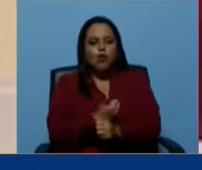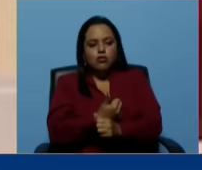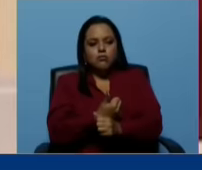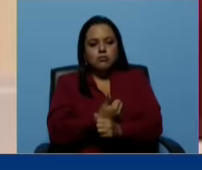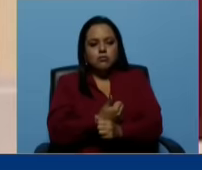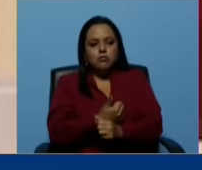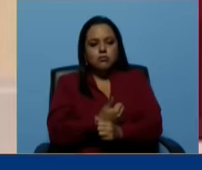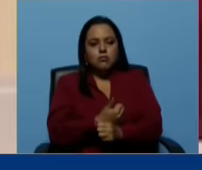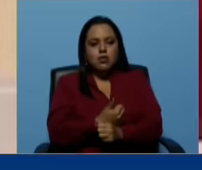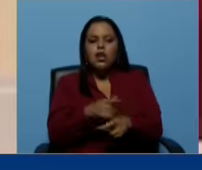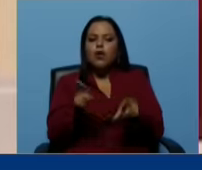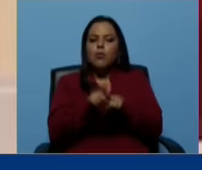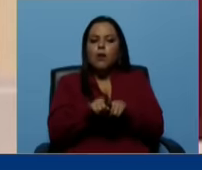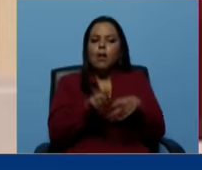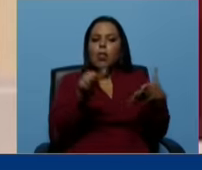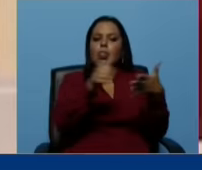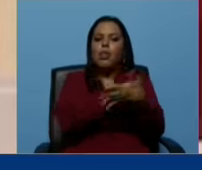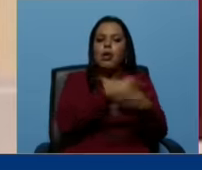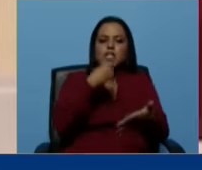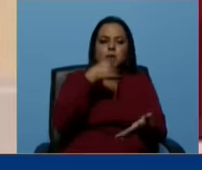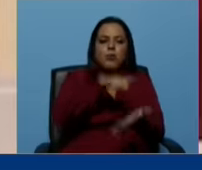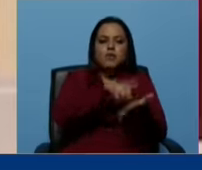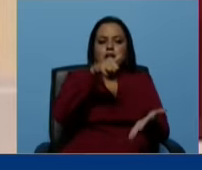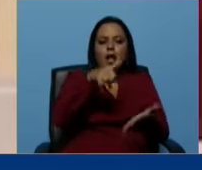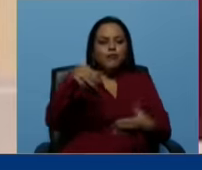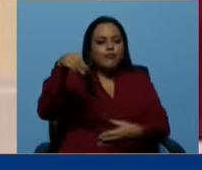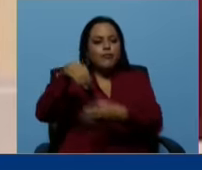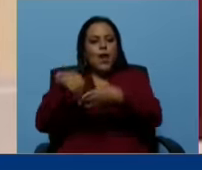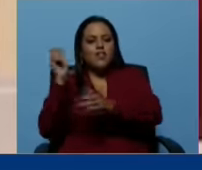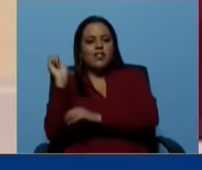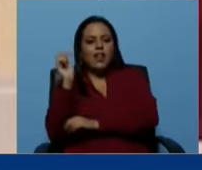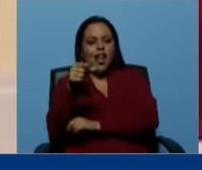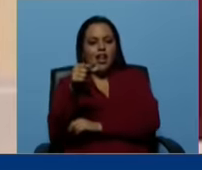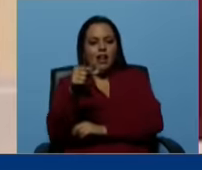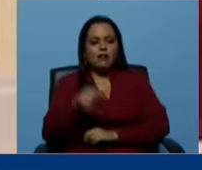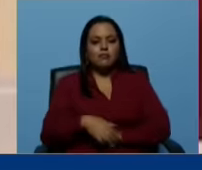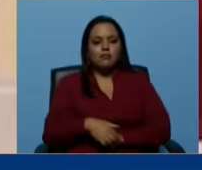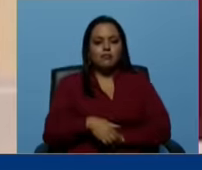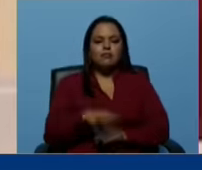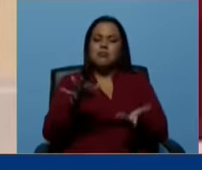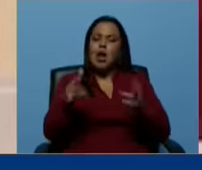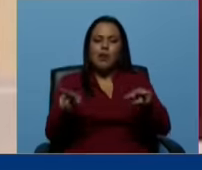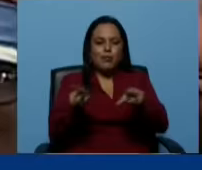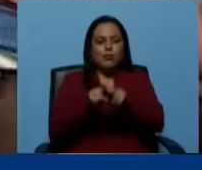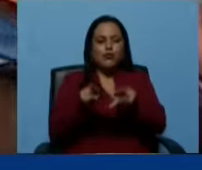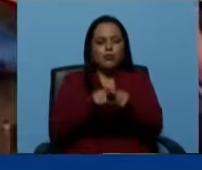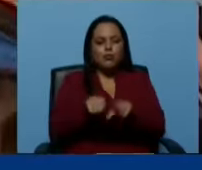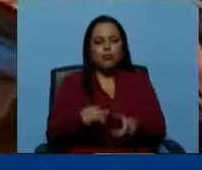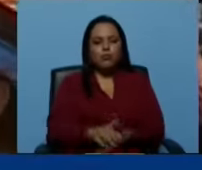Desinstalo WhatsApp e instalo Telegram. Es algo así.